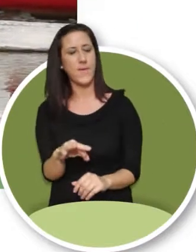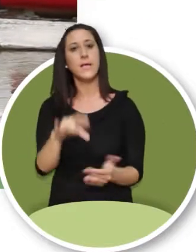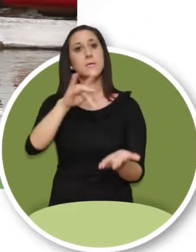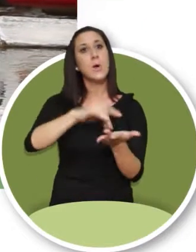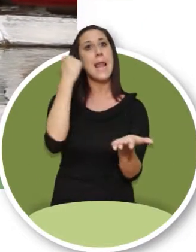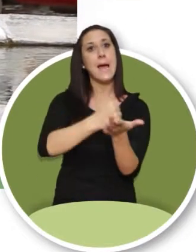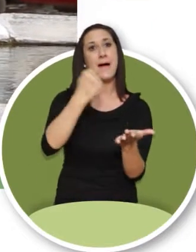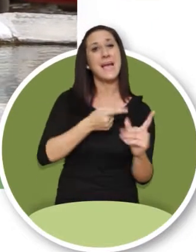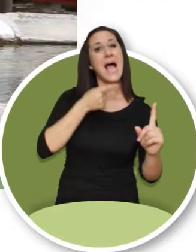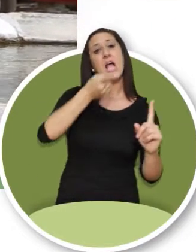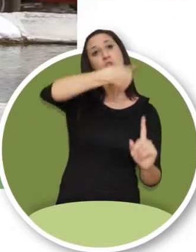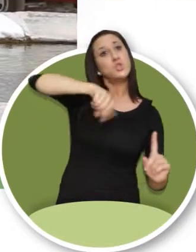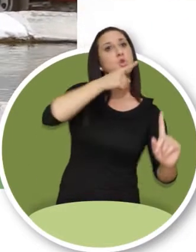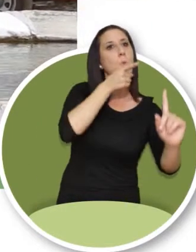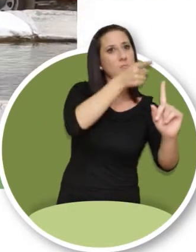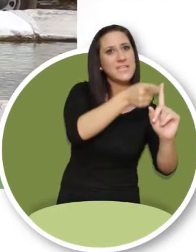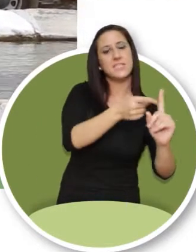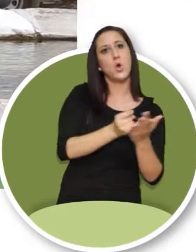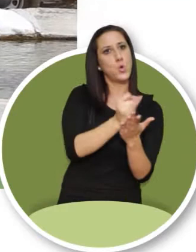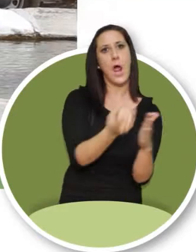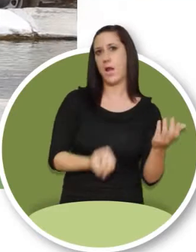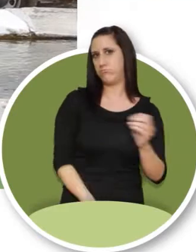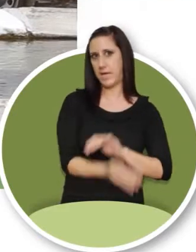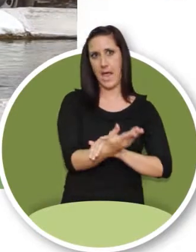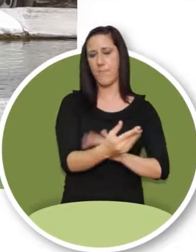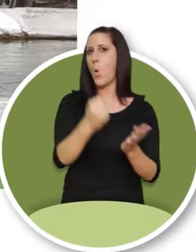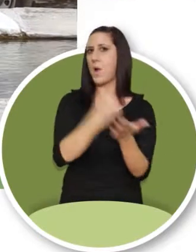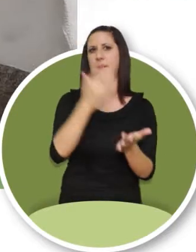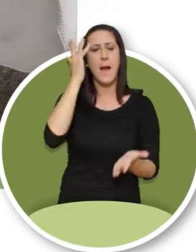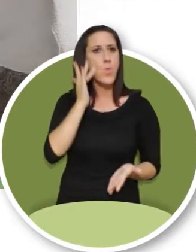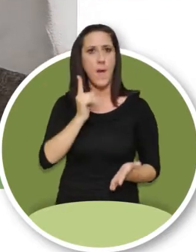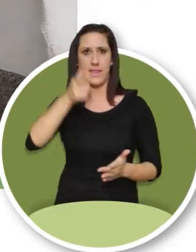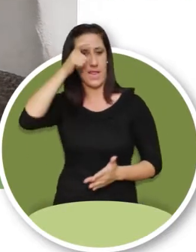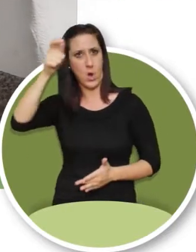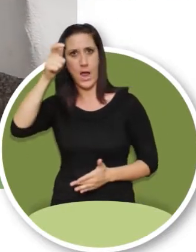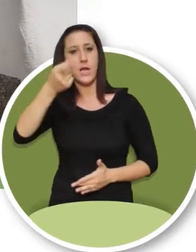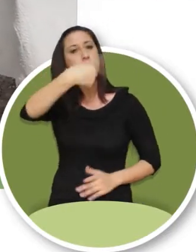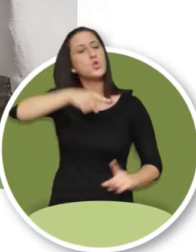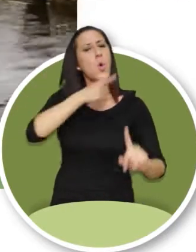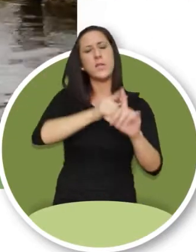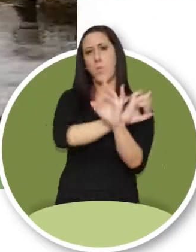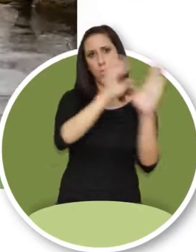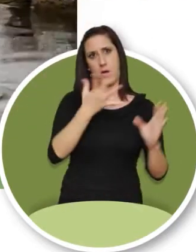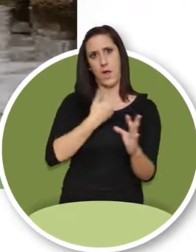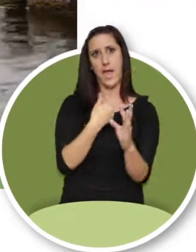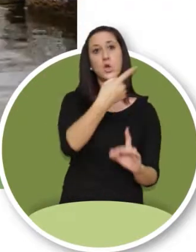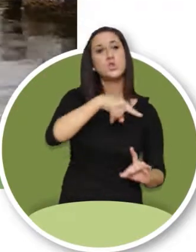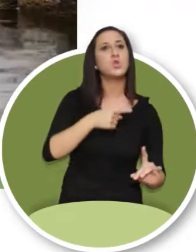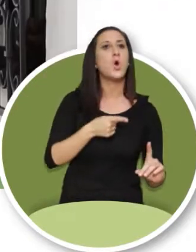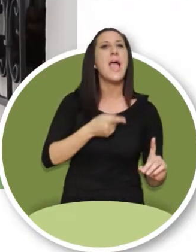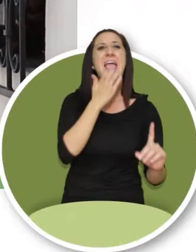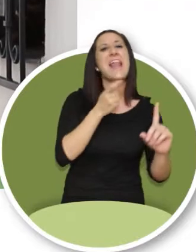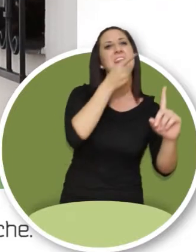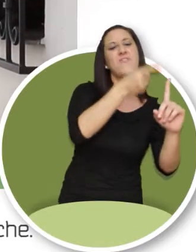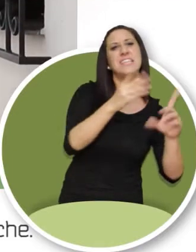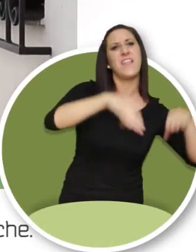día la marca Somos Destino Rural, una marca puramente local. Tenemos un objetivo muy claro, tenemos que ser el referente